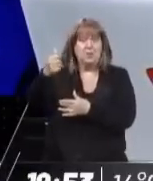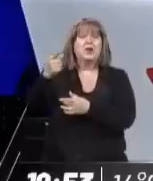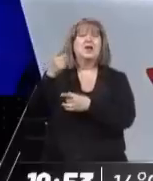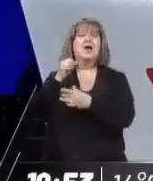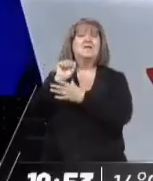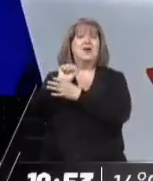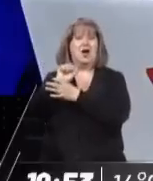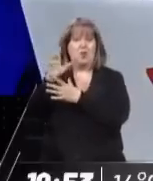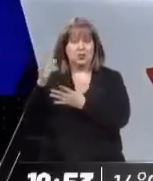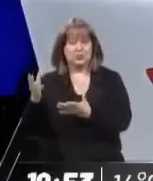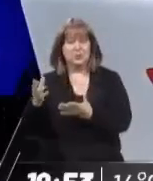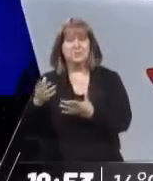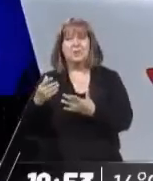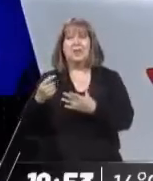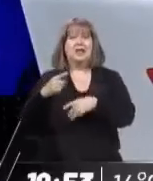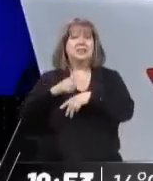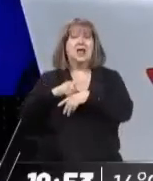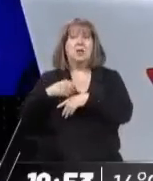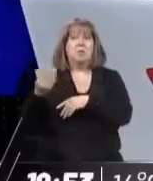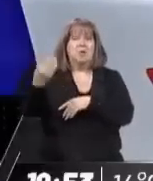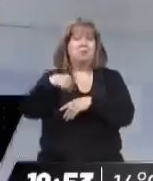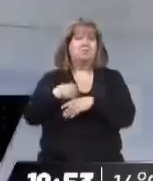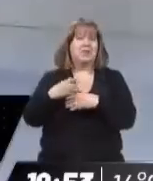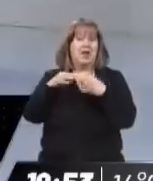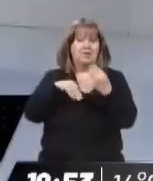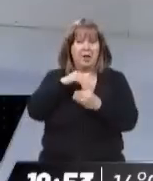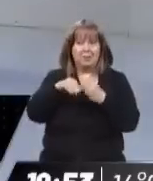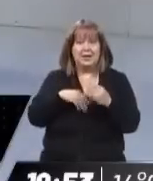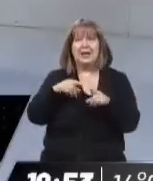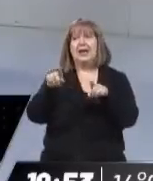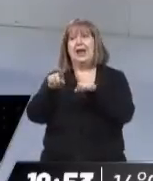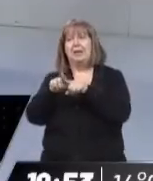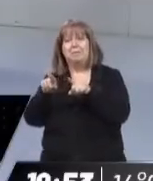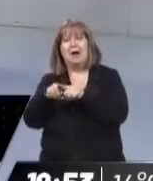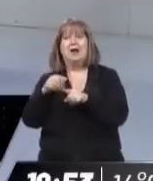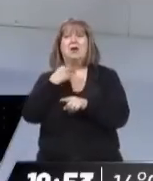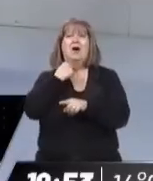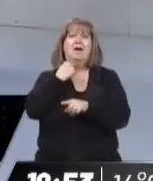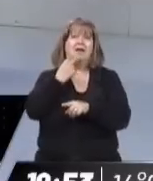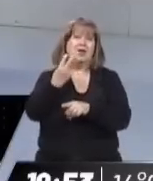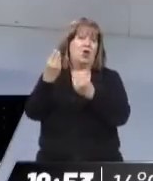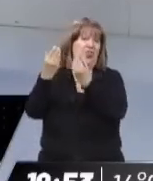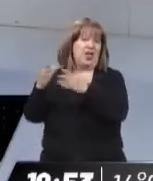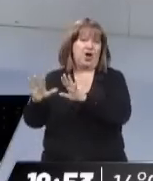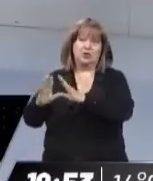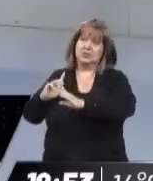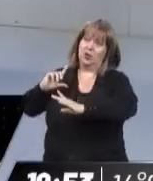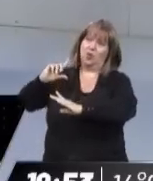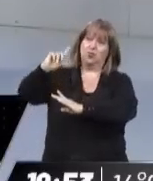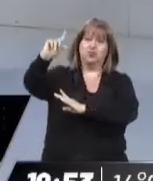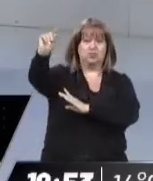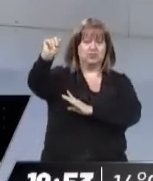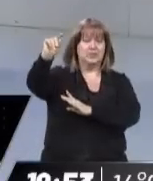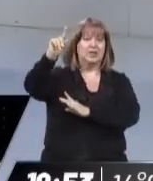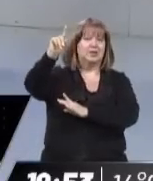musical, hizo que no compartiera tiempo con sus seres queridos. Lo decía su hermano. Te lo dijo su hijo, ¿no? Y el hijo. Claro. Y lo dijo el hermano hoy, dos veces lo dijo el